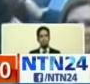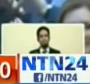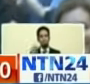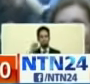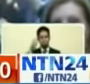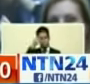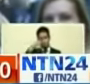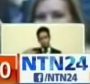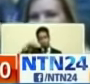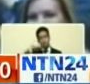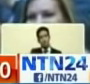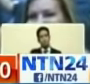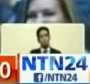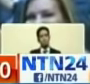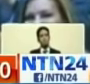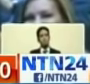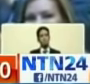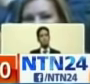árabe.